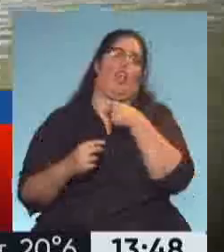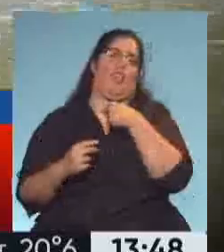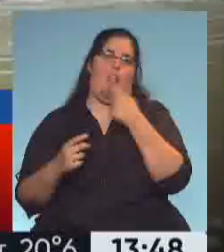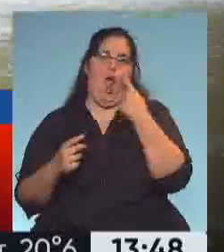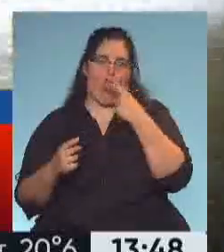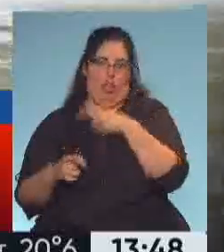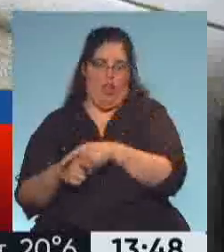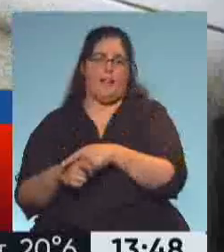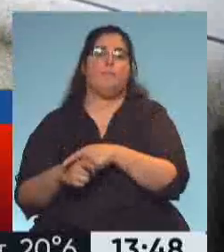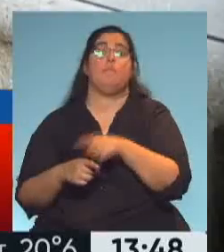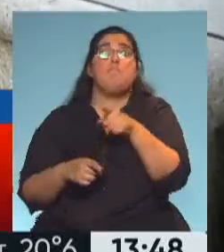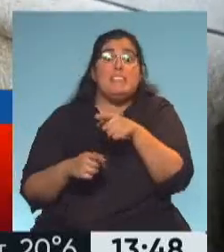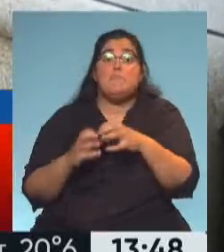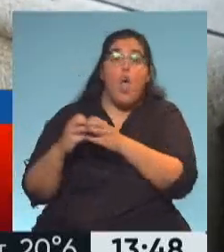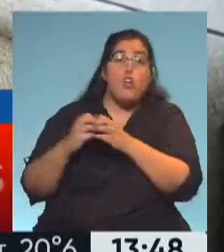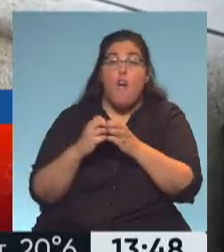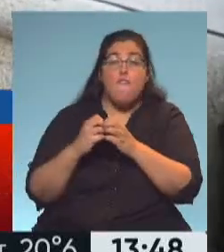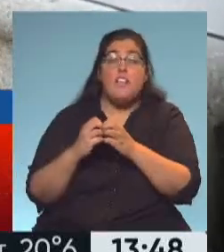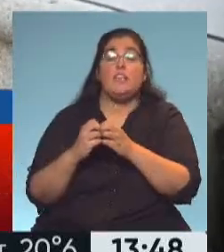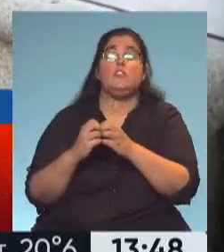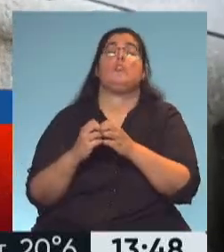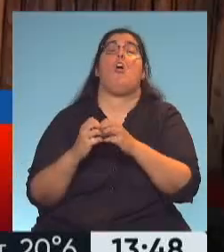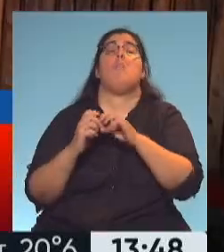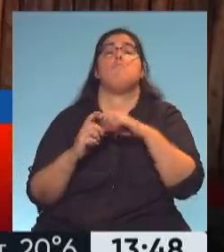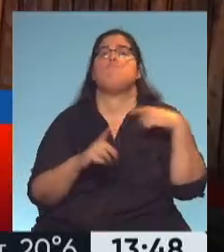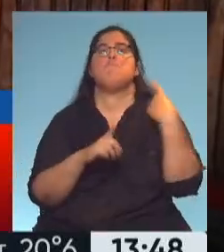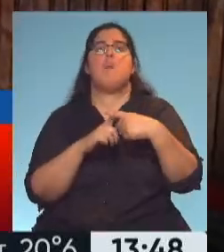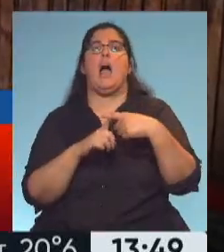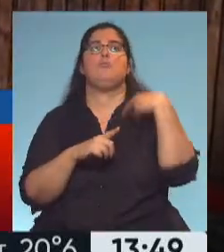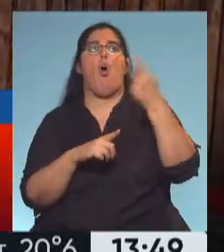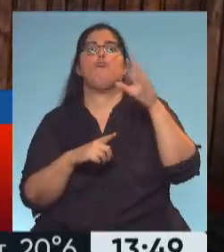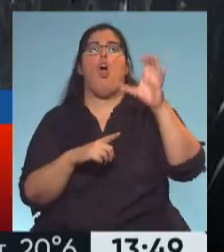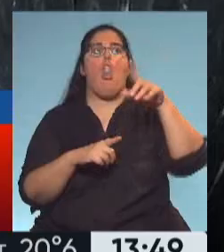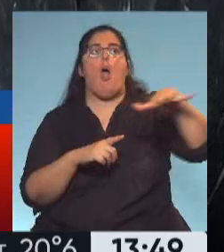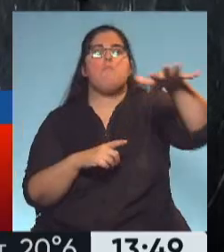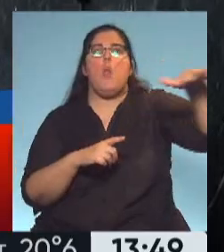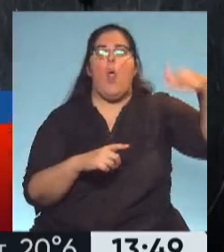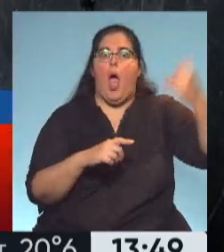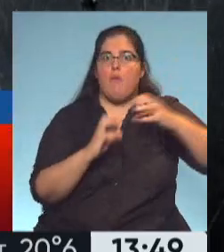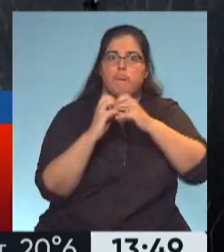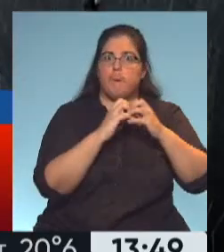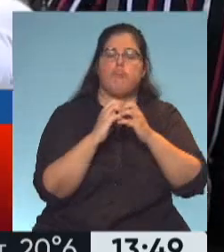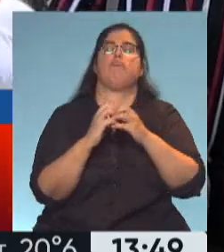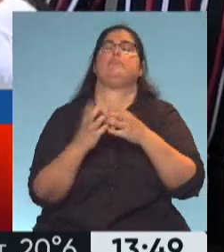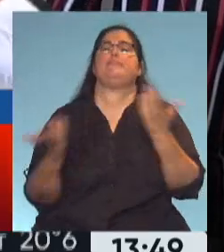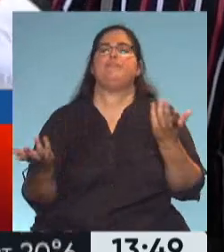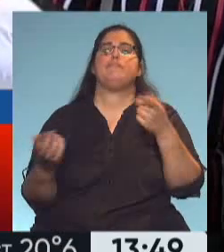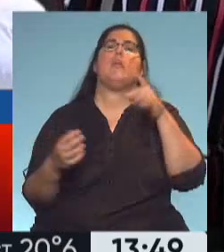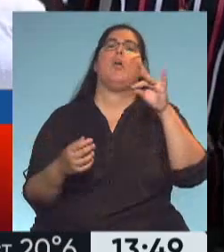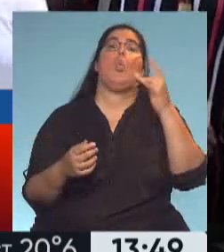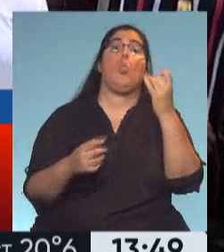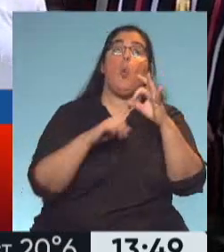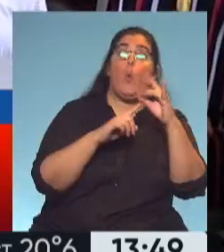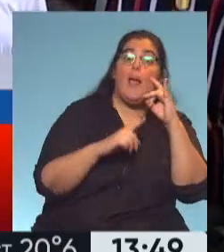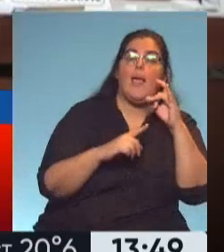conflicto coincide además con una nueva escalada de violencia en otras zonas de Colombia. Para la oposición, Duque